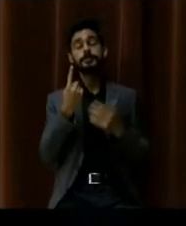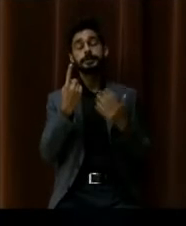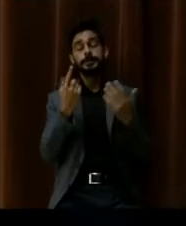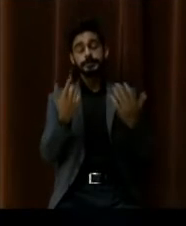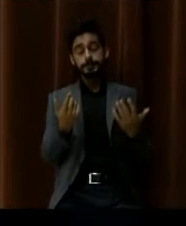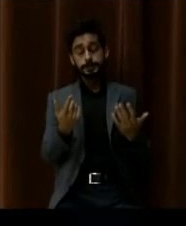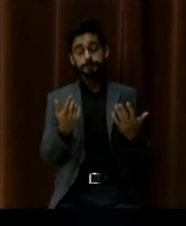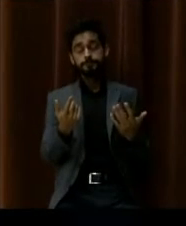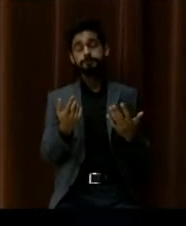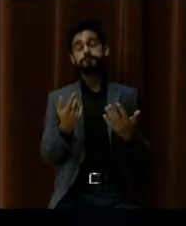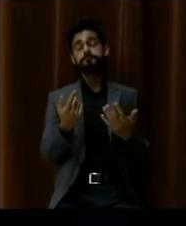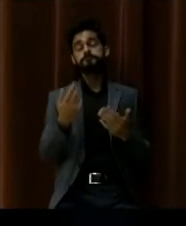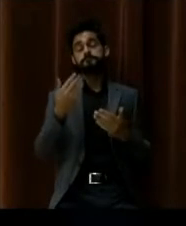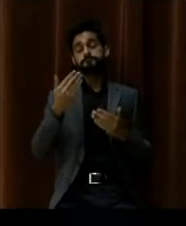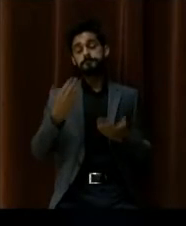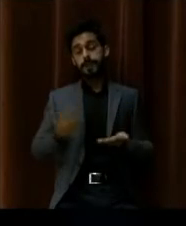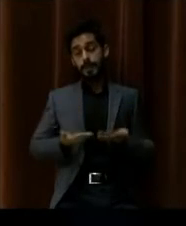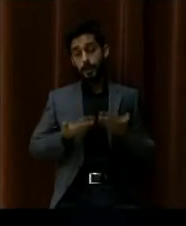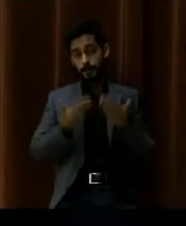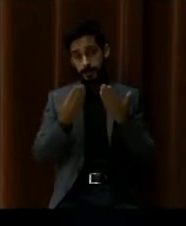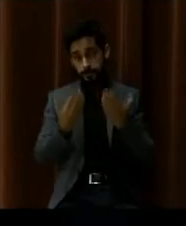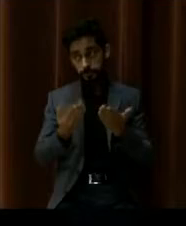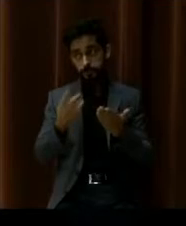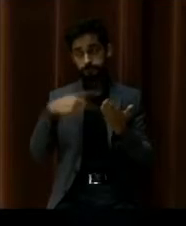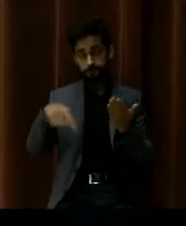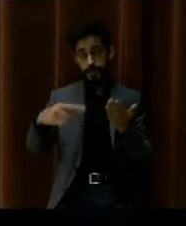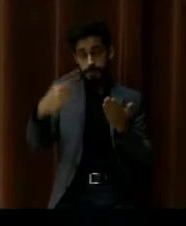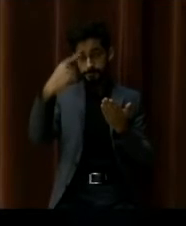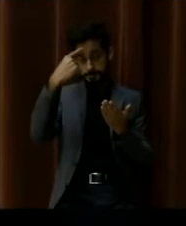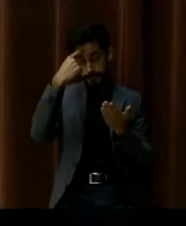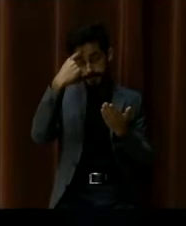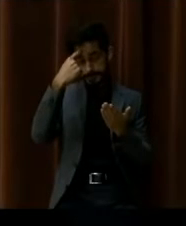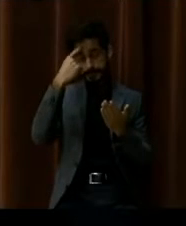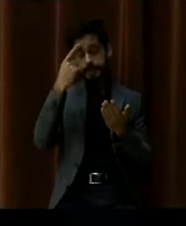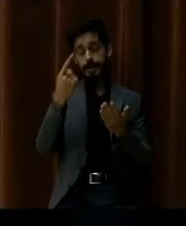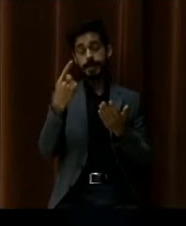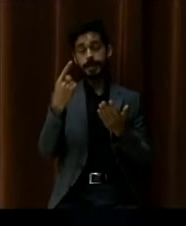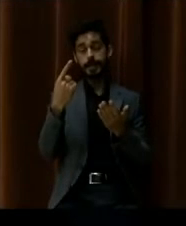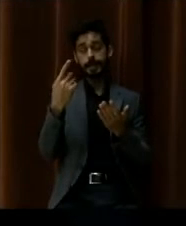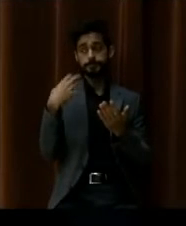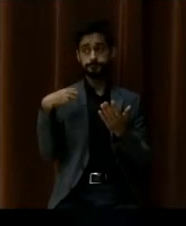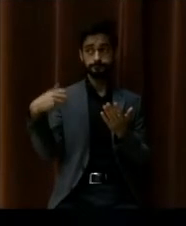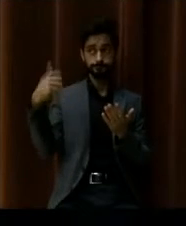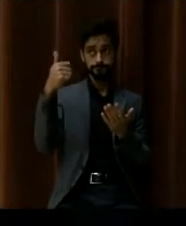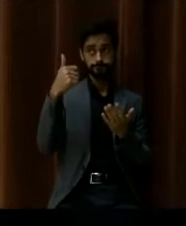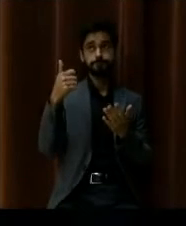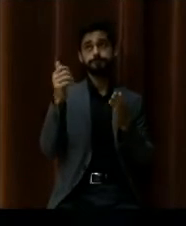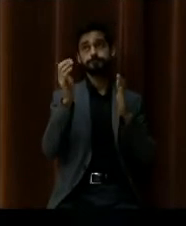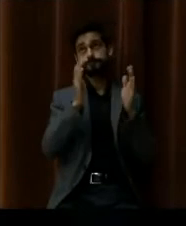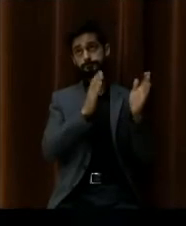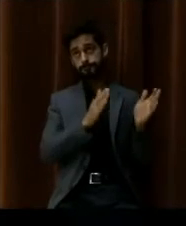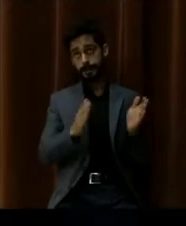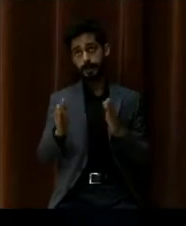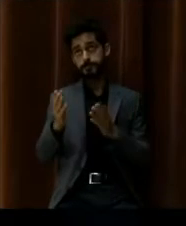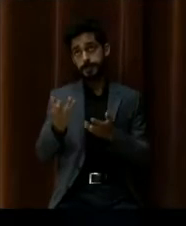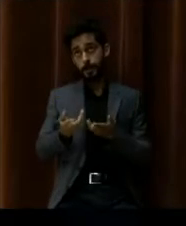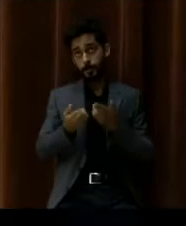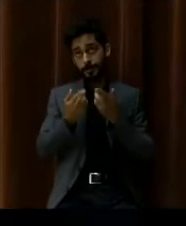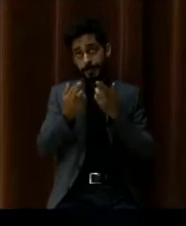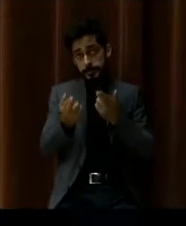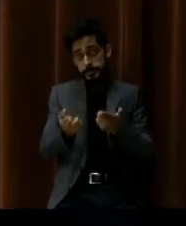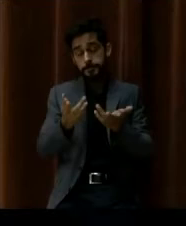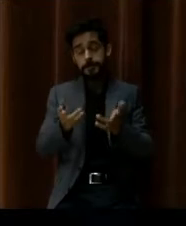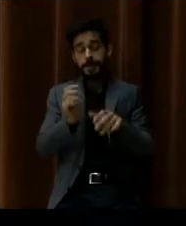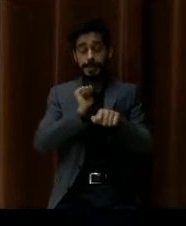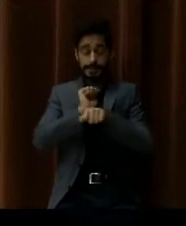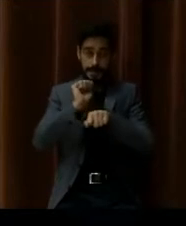estén en la mente los funcionarios del departamento pues no va a haber una hasta que se trabaje en conjunto